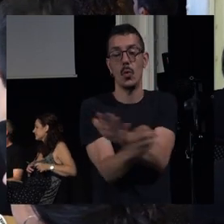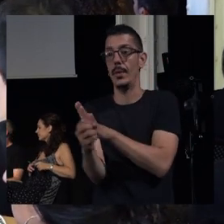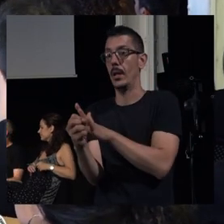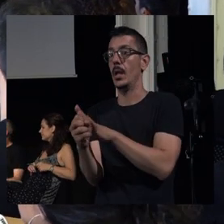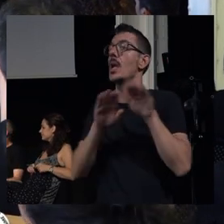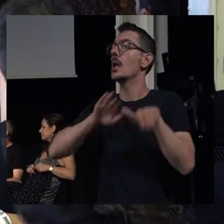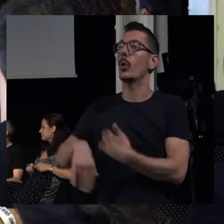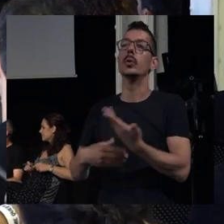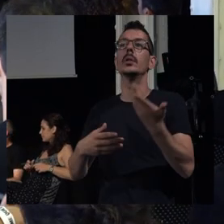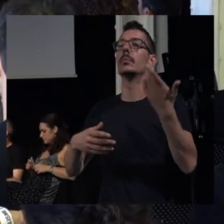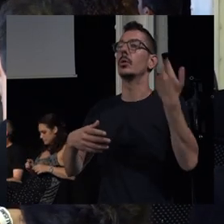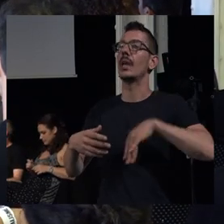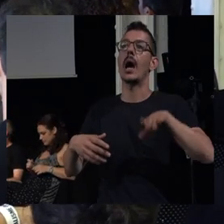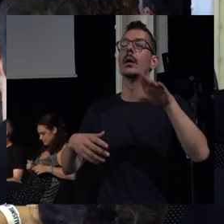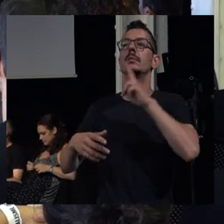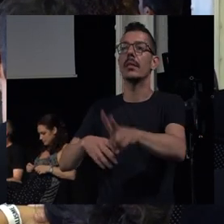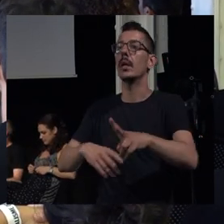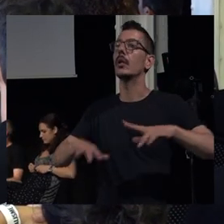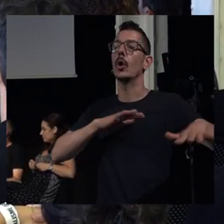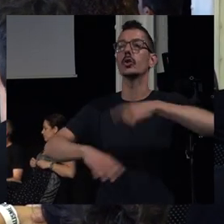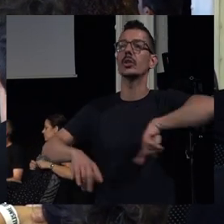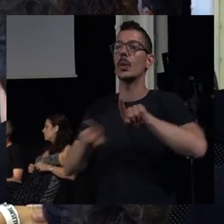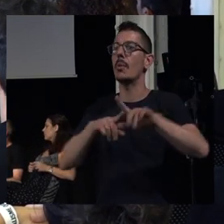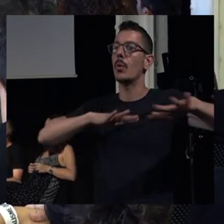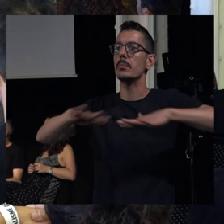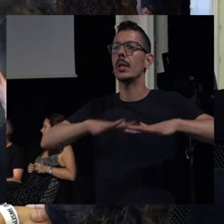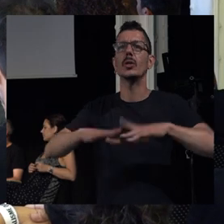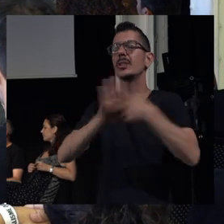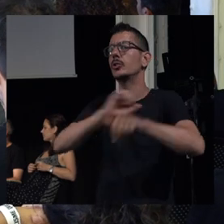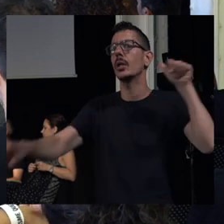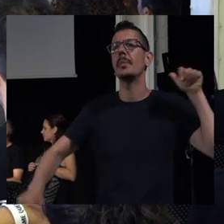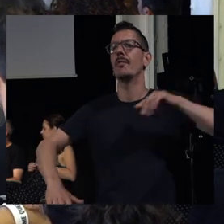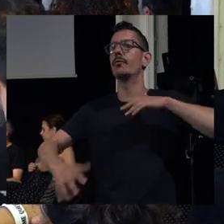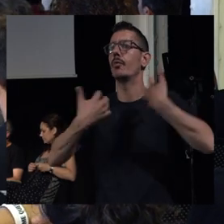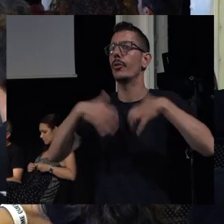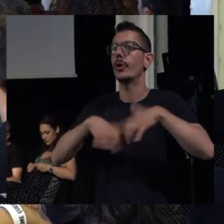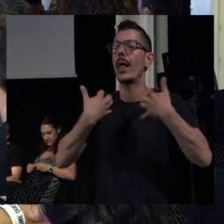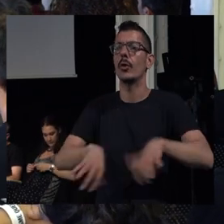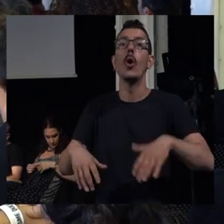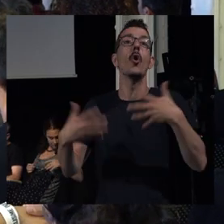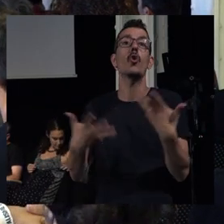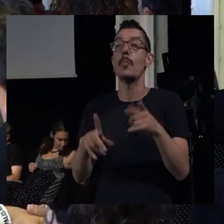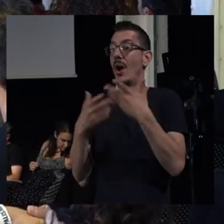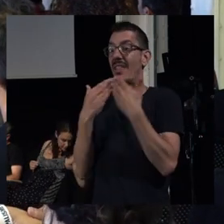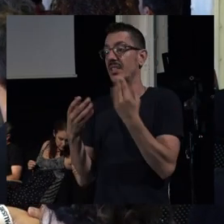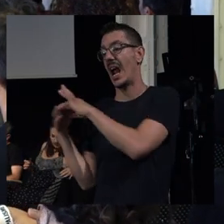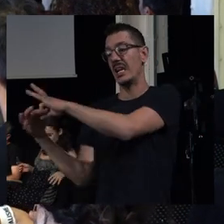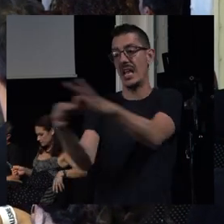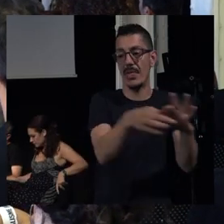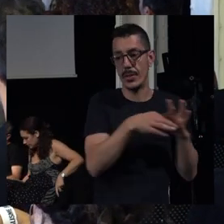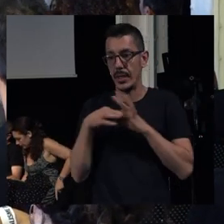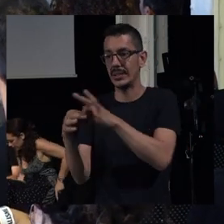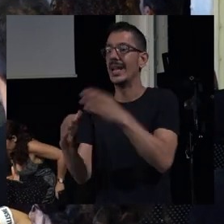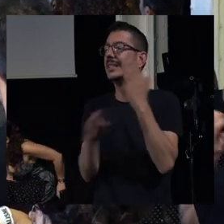movimiento, solo decir que nosotras hemos funcionado históricamente, como os estaba diciendo, desde las alianzas. Hemos sido